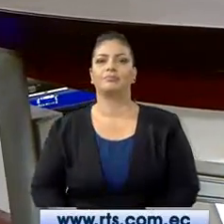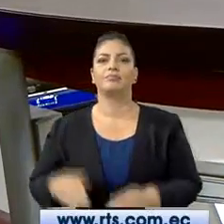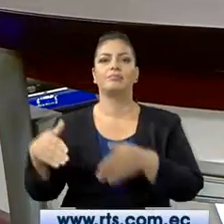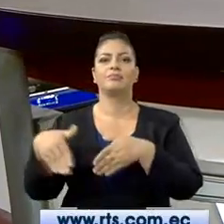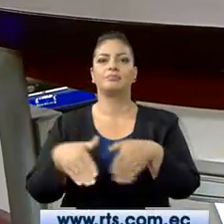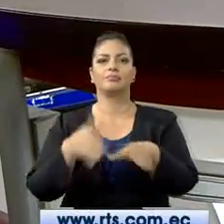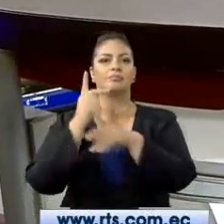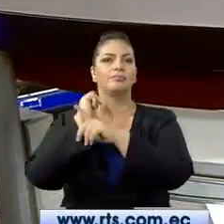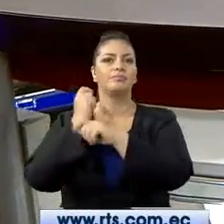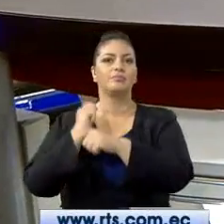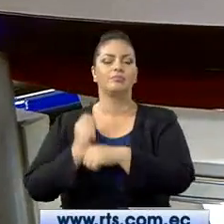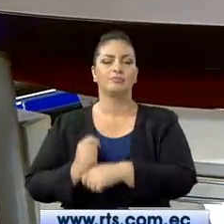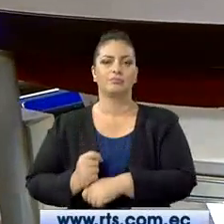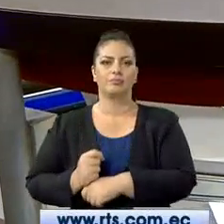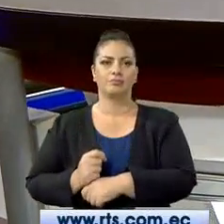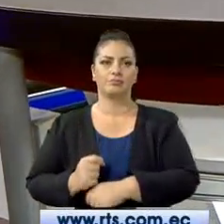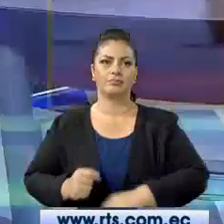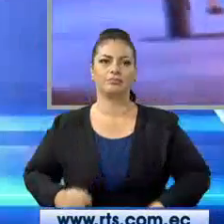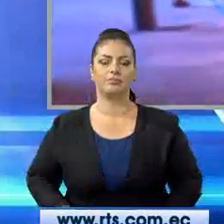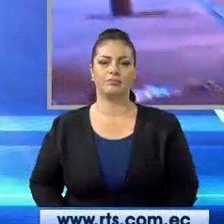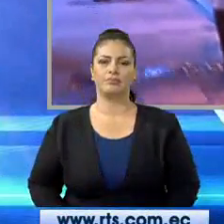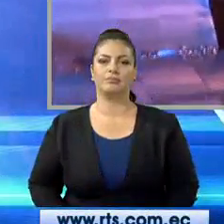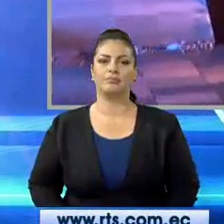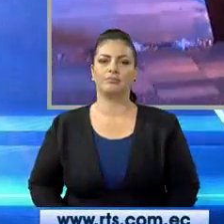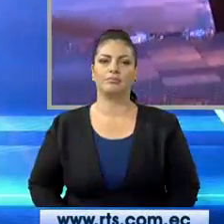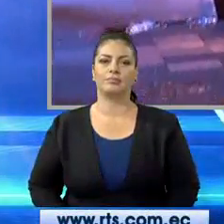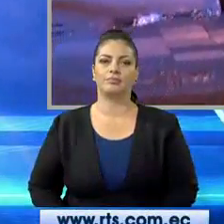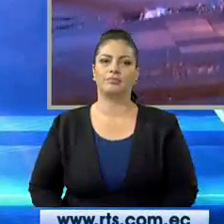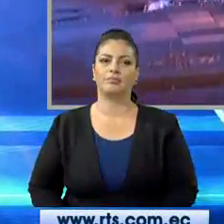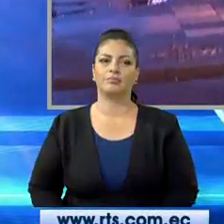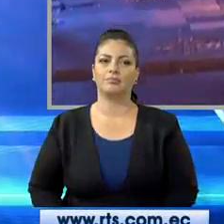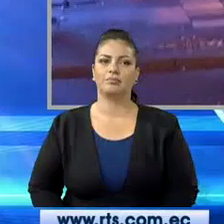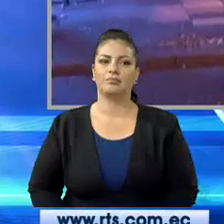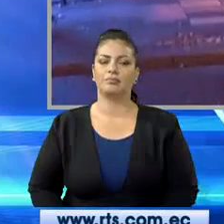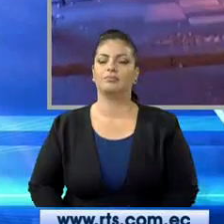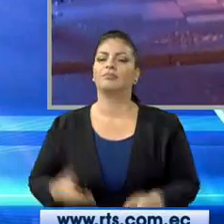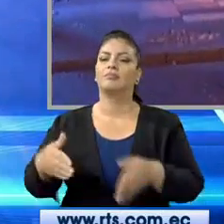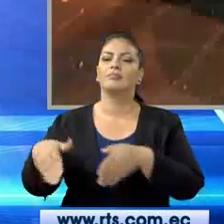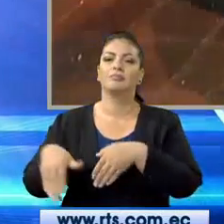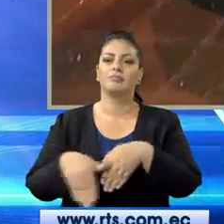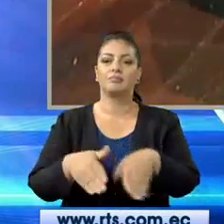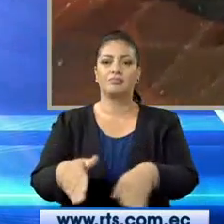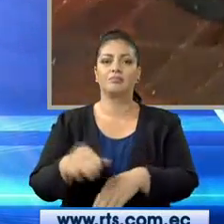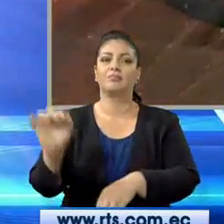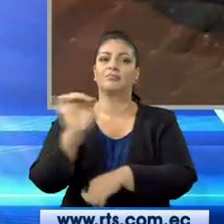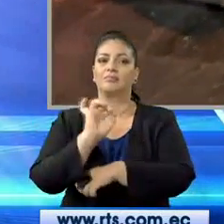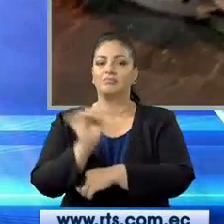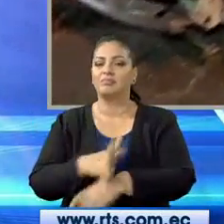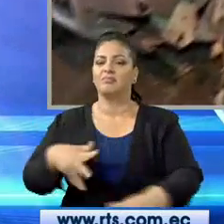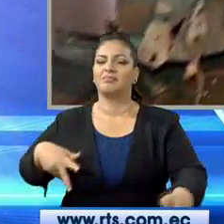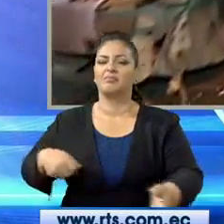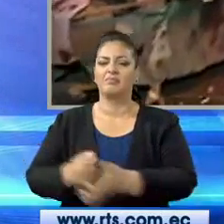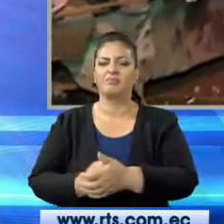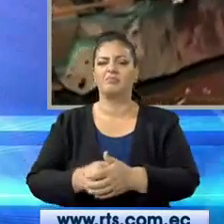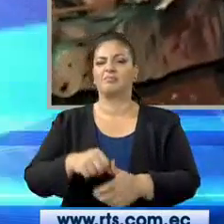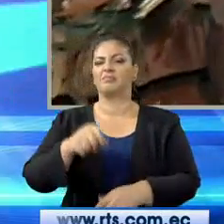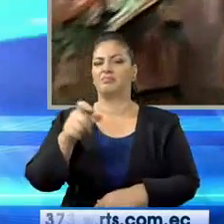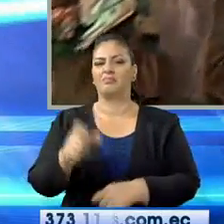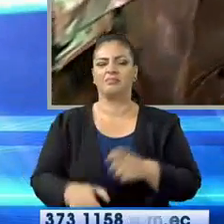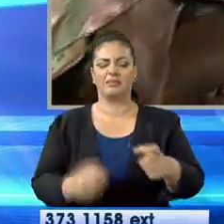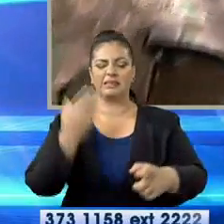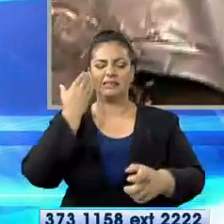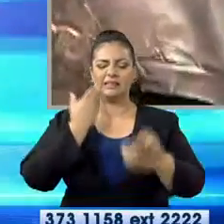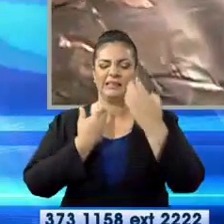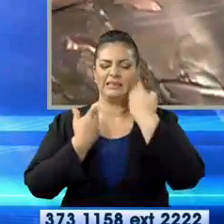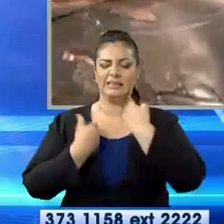Jesús o Terminal Terrestre Pascuales, o más conocida como la de los accidentes, muertes y heridos. Porque ahí está,